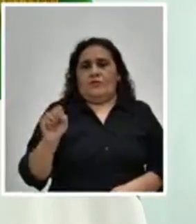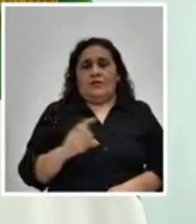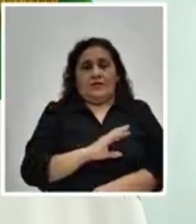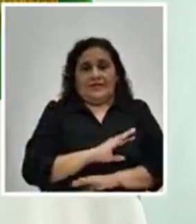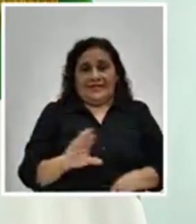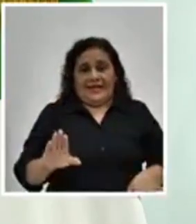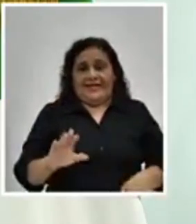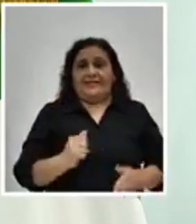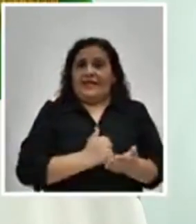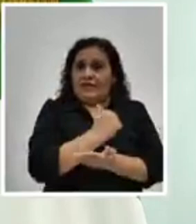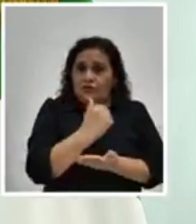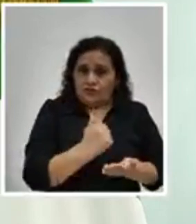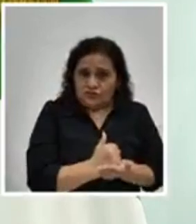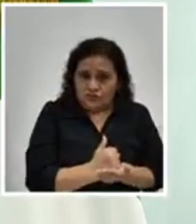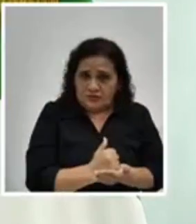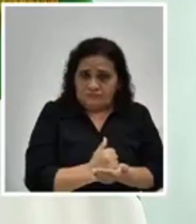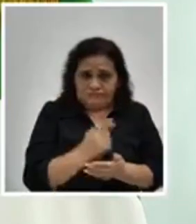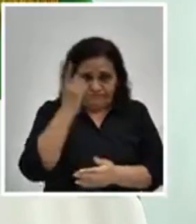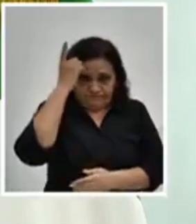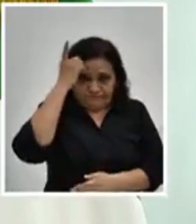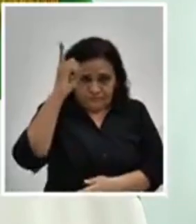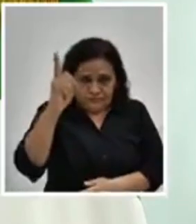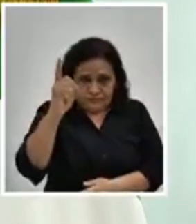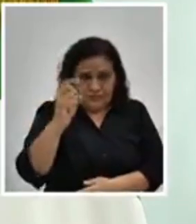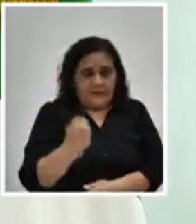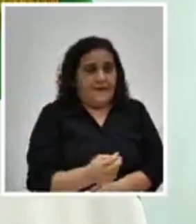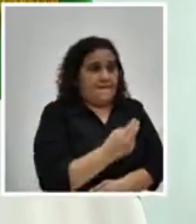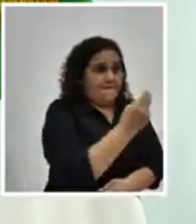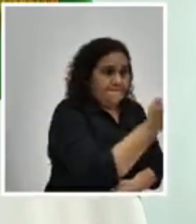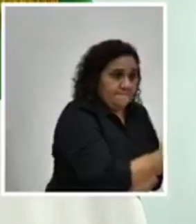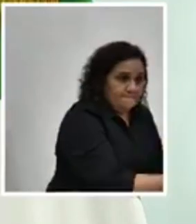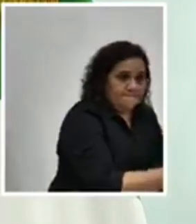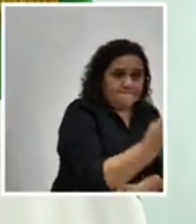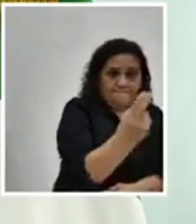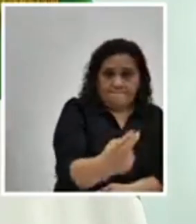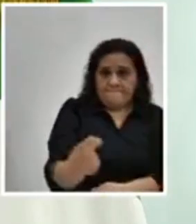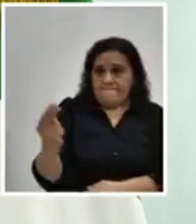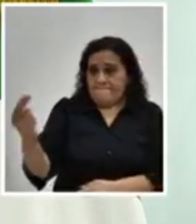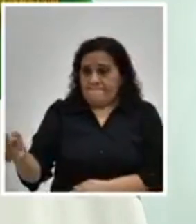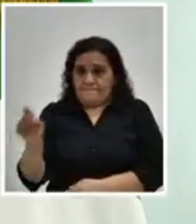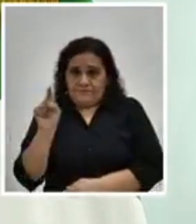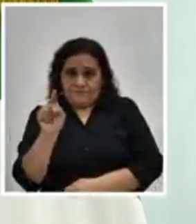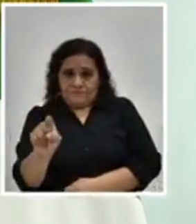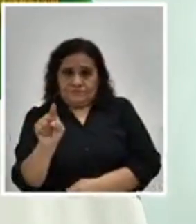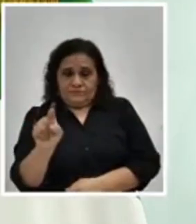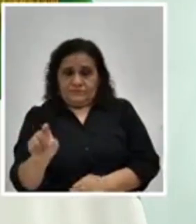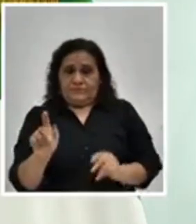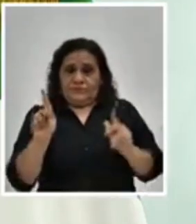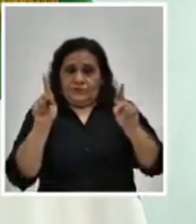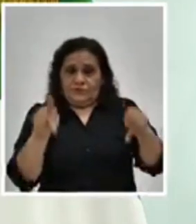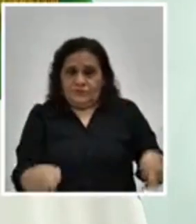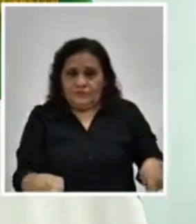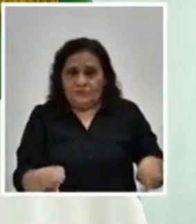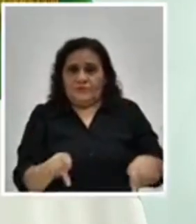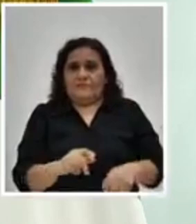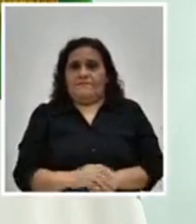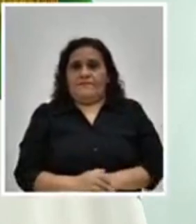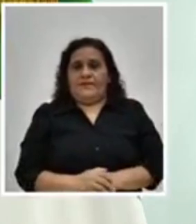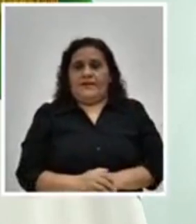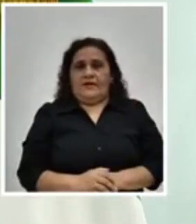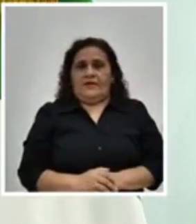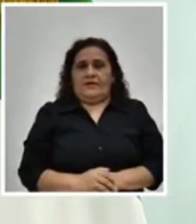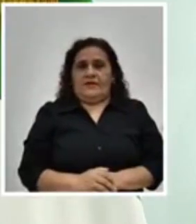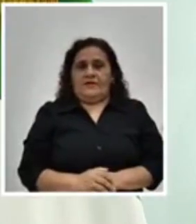ciudad y es de todas y todos los progreseños. En él se deberá albergar